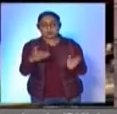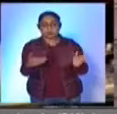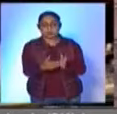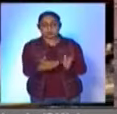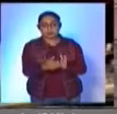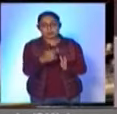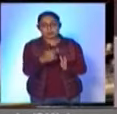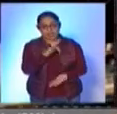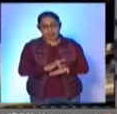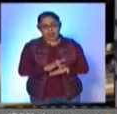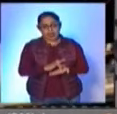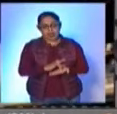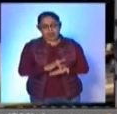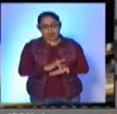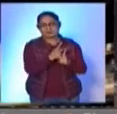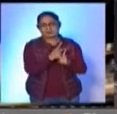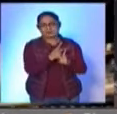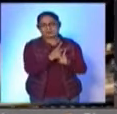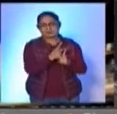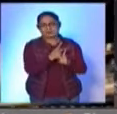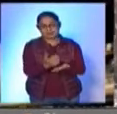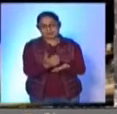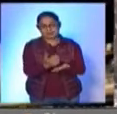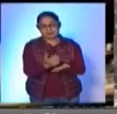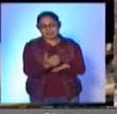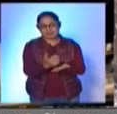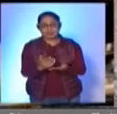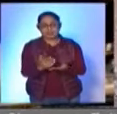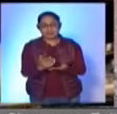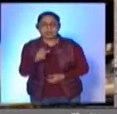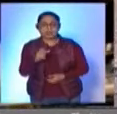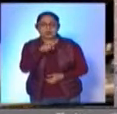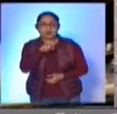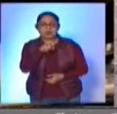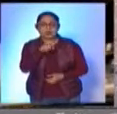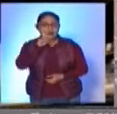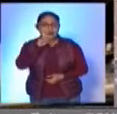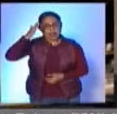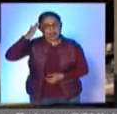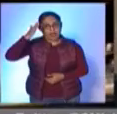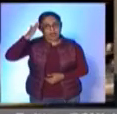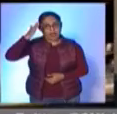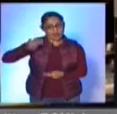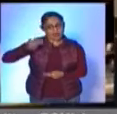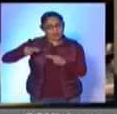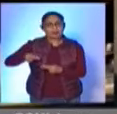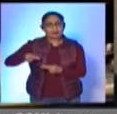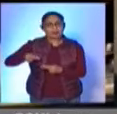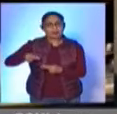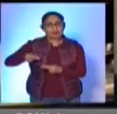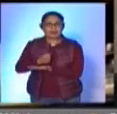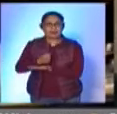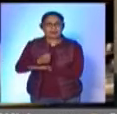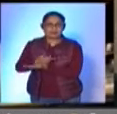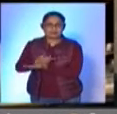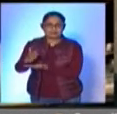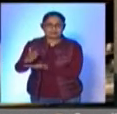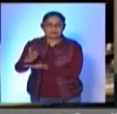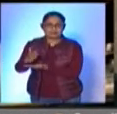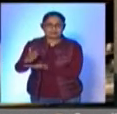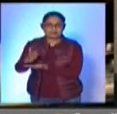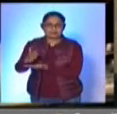micro, pequeñas y medianas empresas, así como a mujeres cabeza de negocios. En su primer conferencia como titular de la dependencia, Tatiana